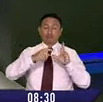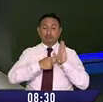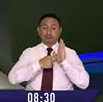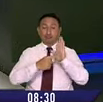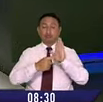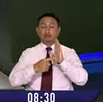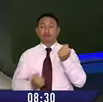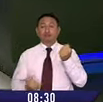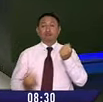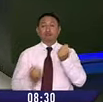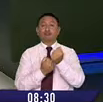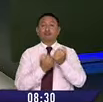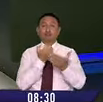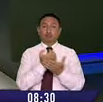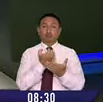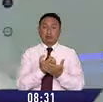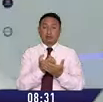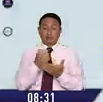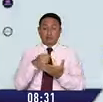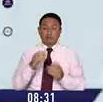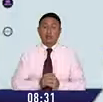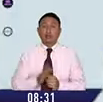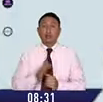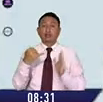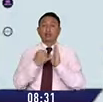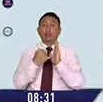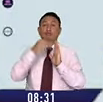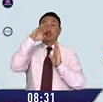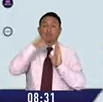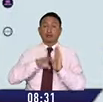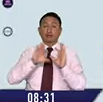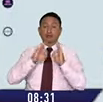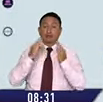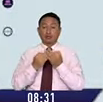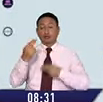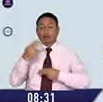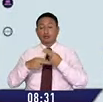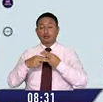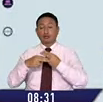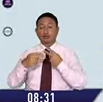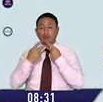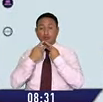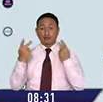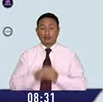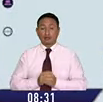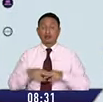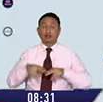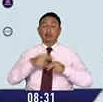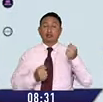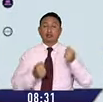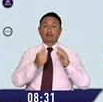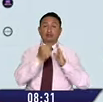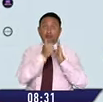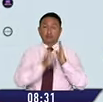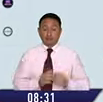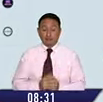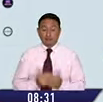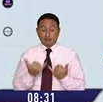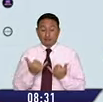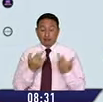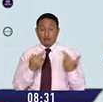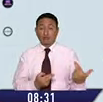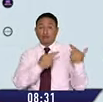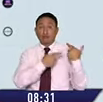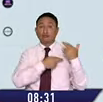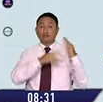economía familiar con la que bajamos impuestos a las familias, a los negocios populares, taxis y artesanos. Ahora la Corte Constitucional debe emitir